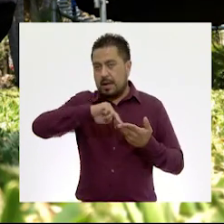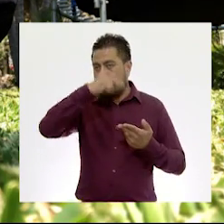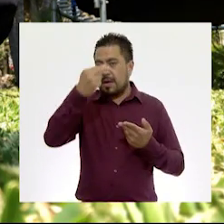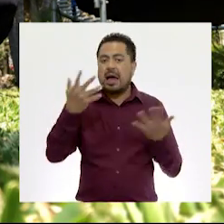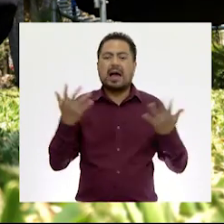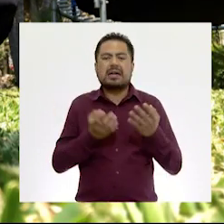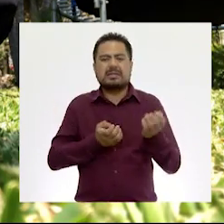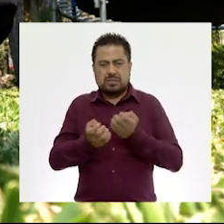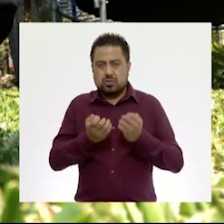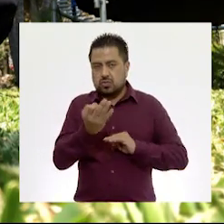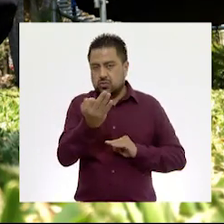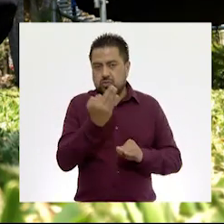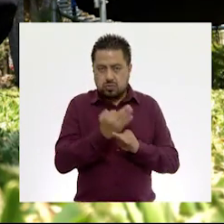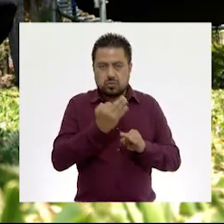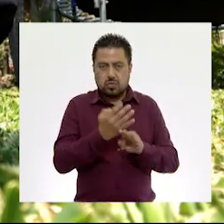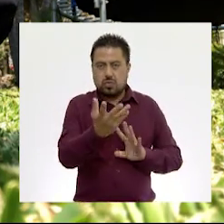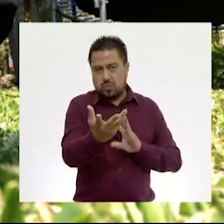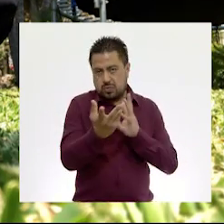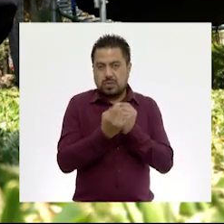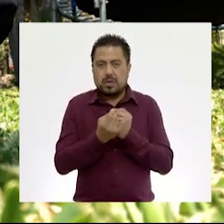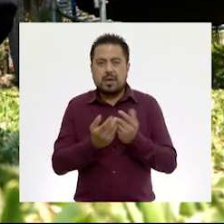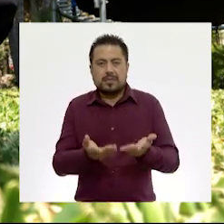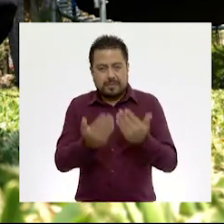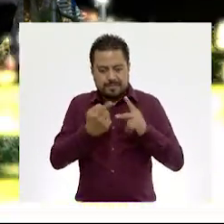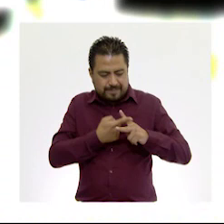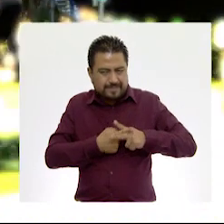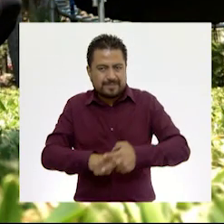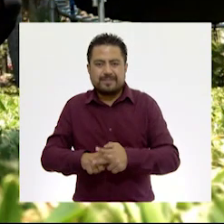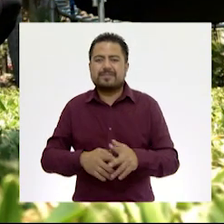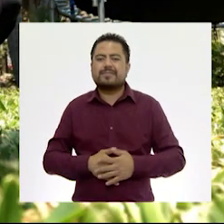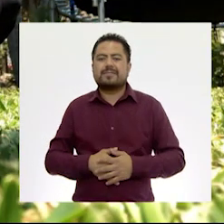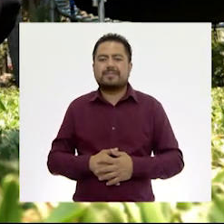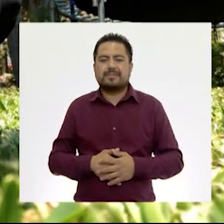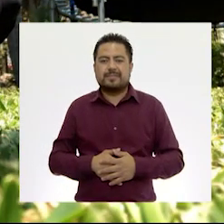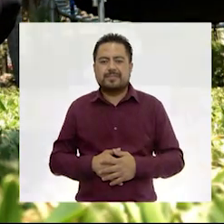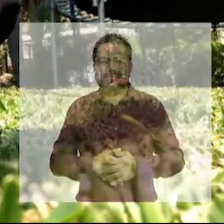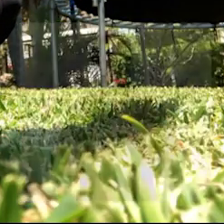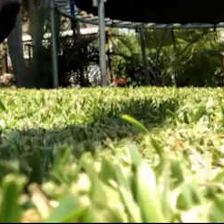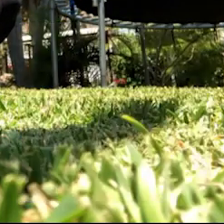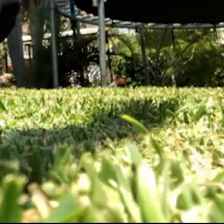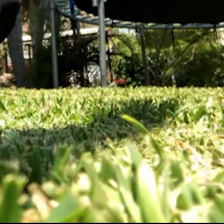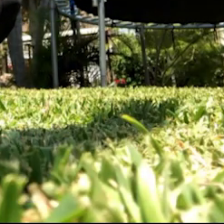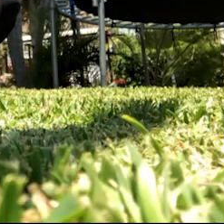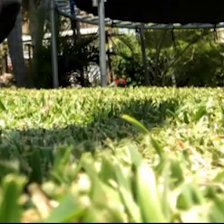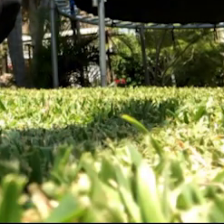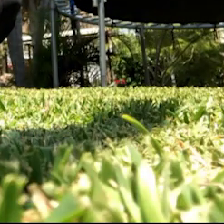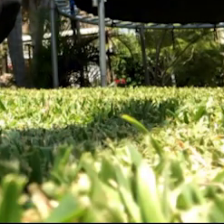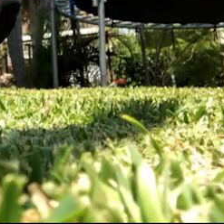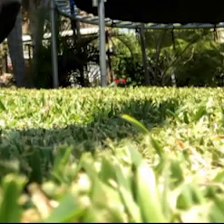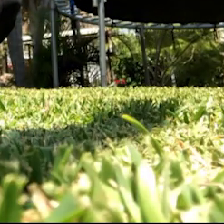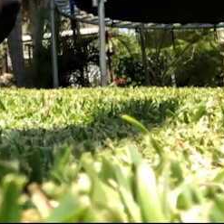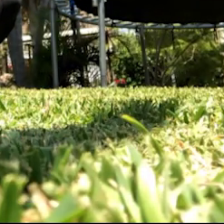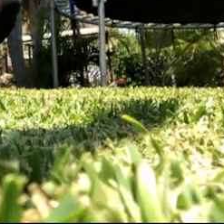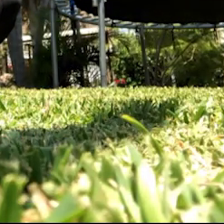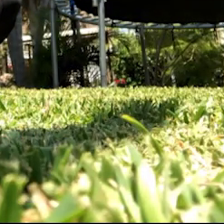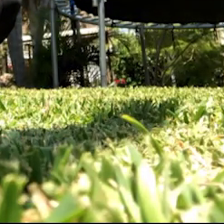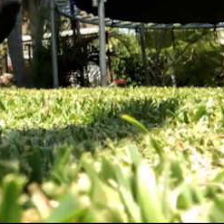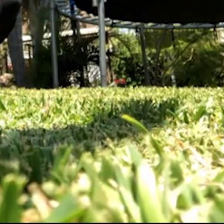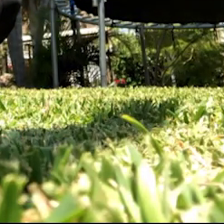hagan esta pequeña rutina de estiramientos conmigo. Vamos a empezar. Vamos a empezar con este brazo hacia adelante.